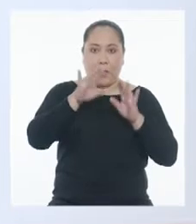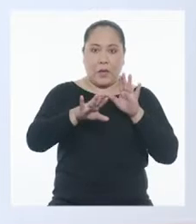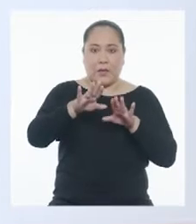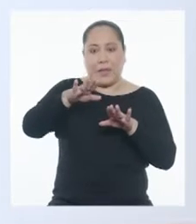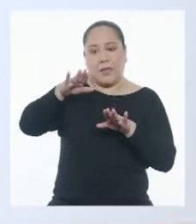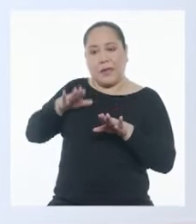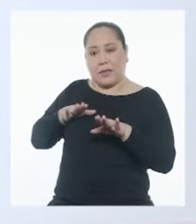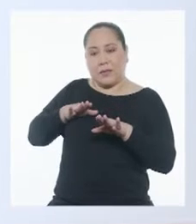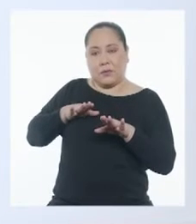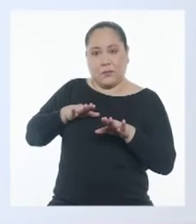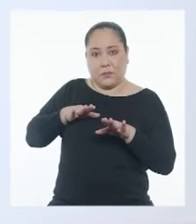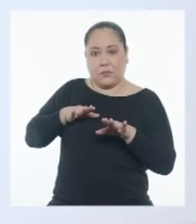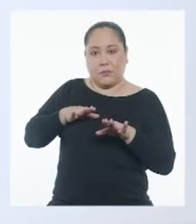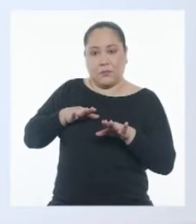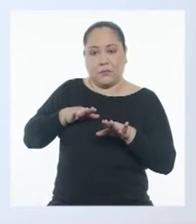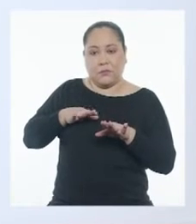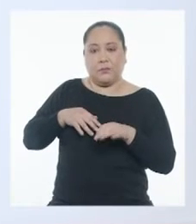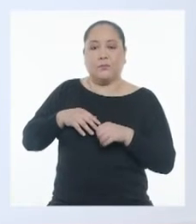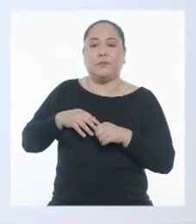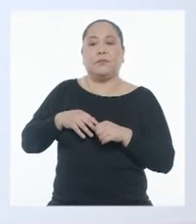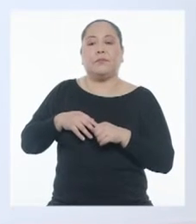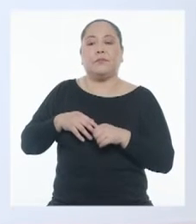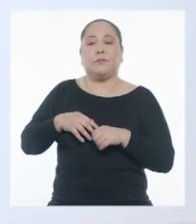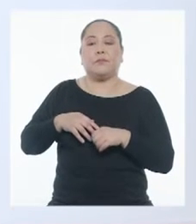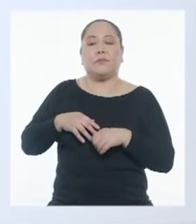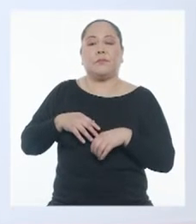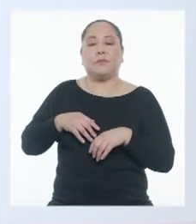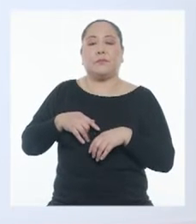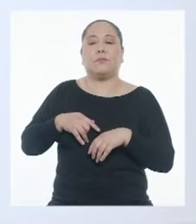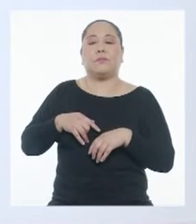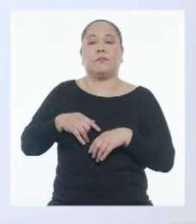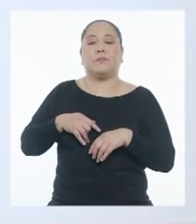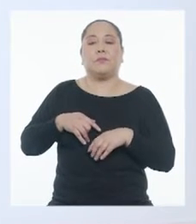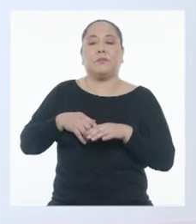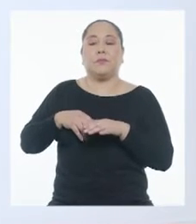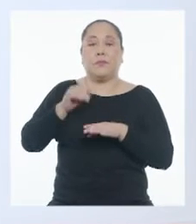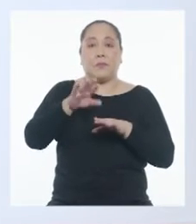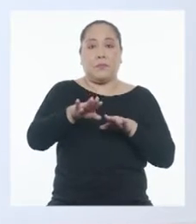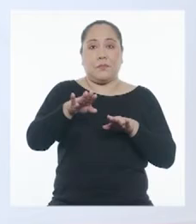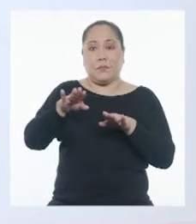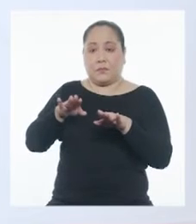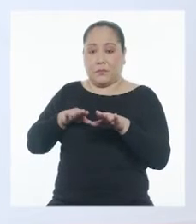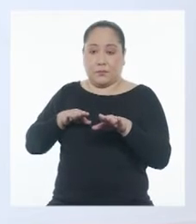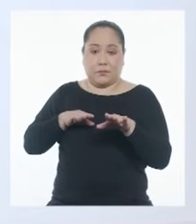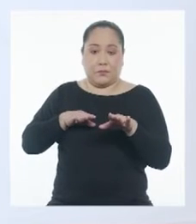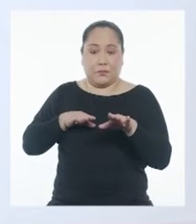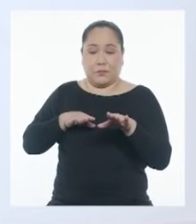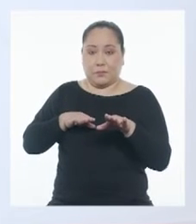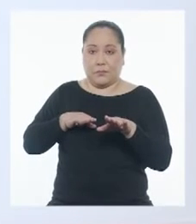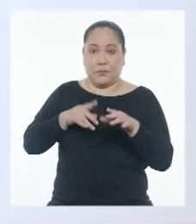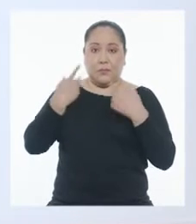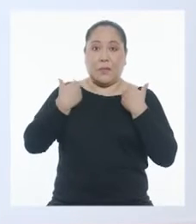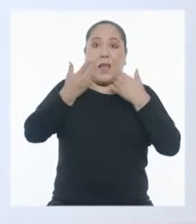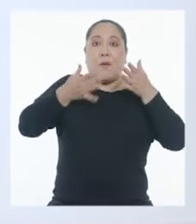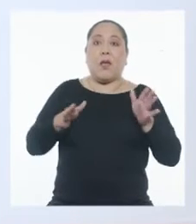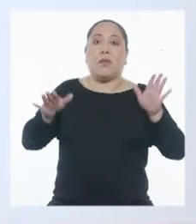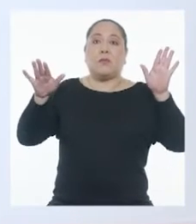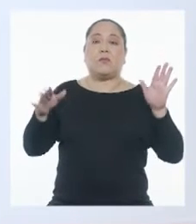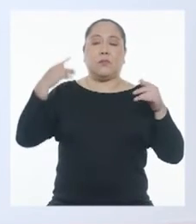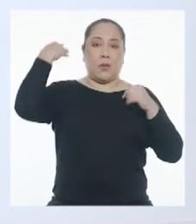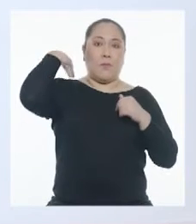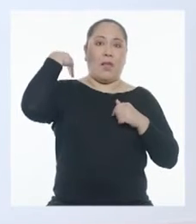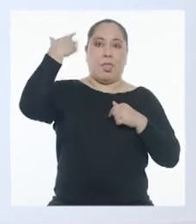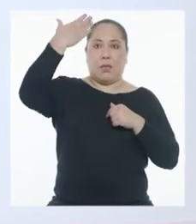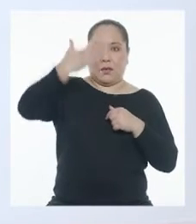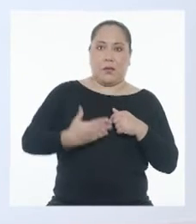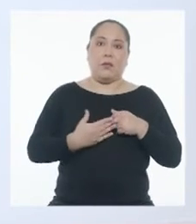atrás, manteniendo la pierna ligeramente doblada, eso formando un ángulo. Separamos los brazos, espalda erguida,